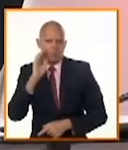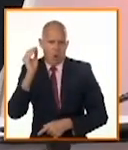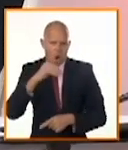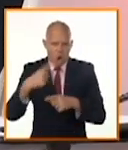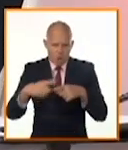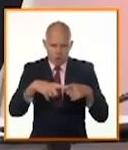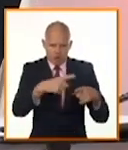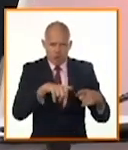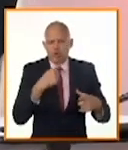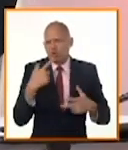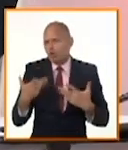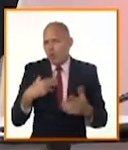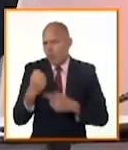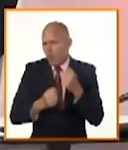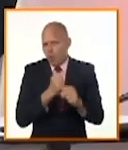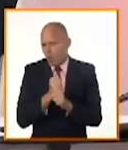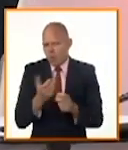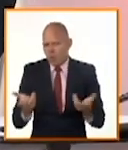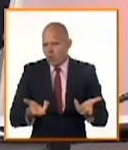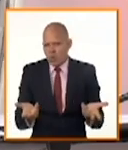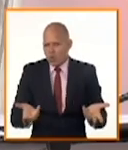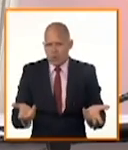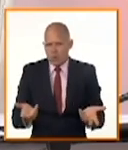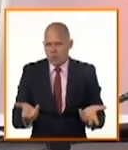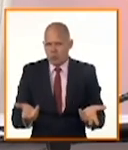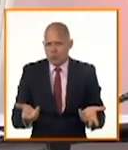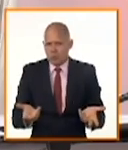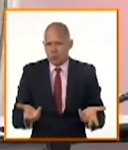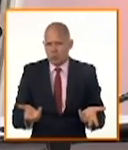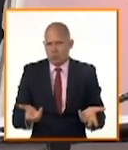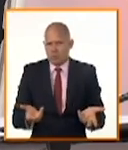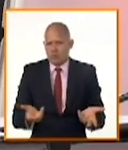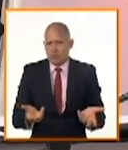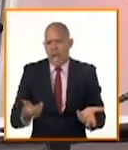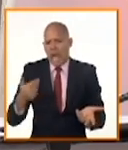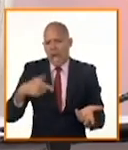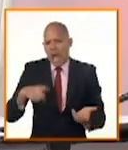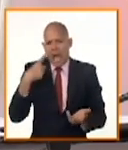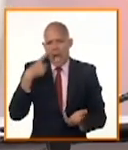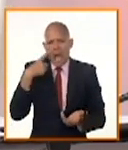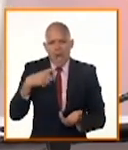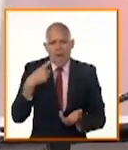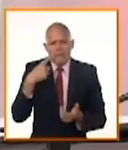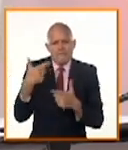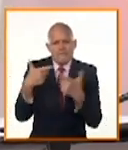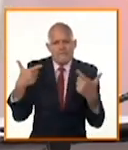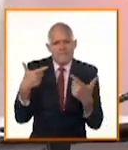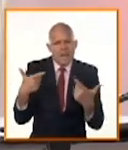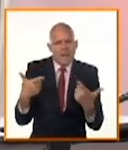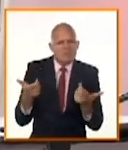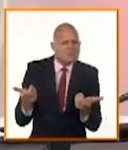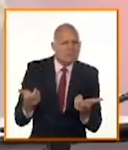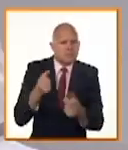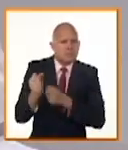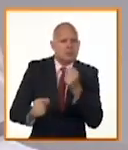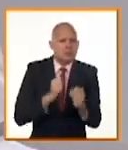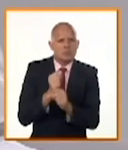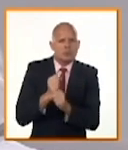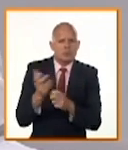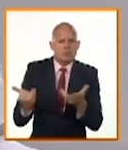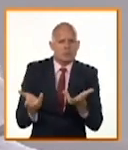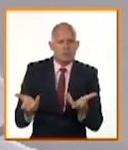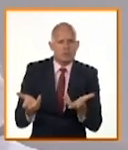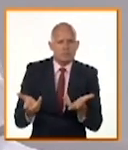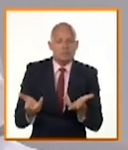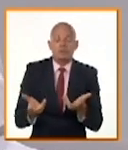español tpv no en español como se está trabajando con con esos actores ahora es importante uno